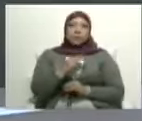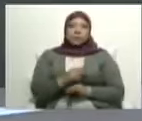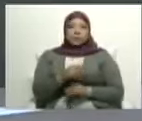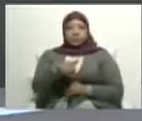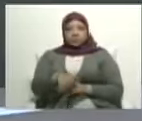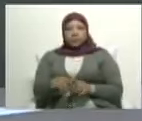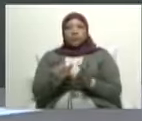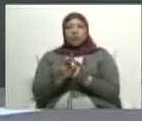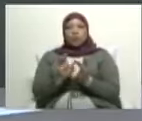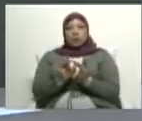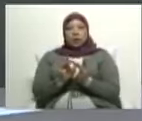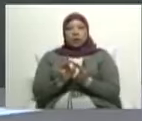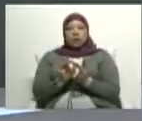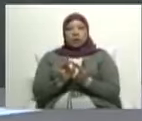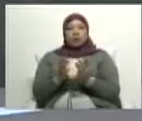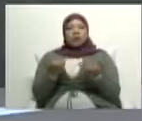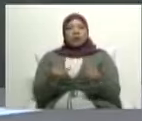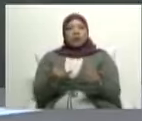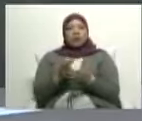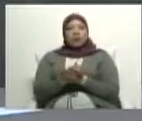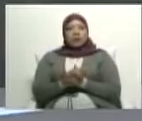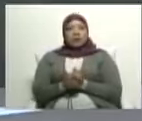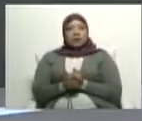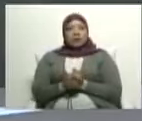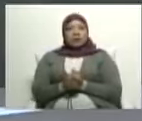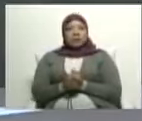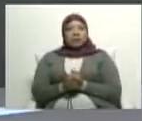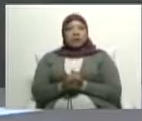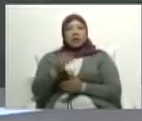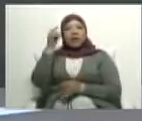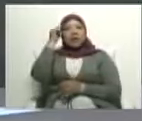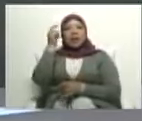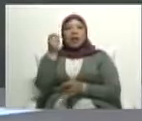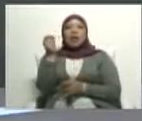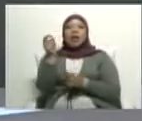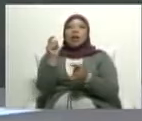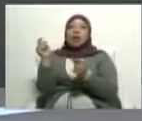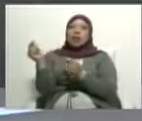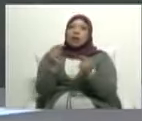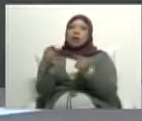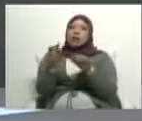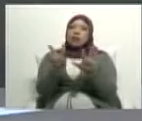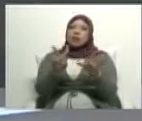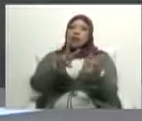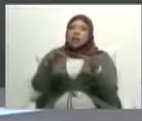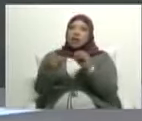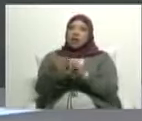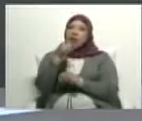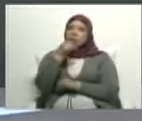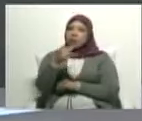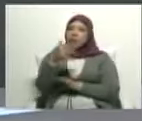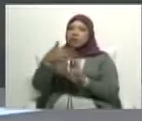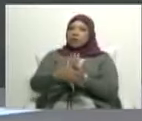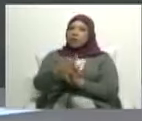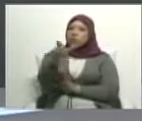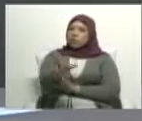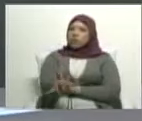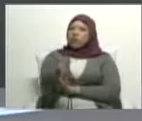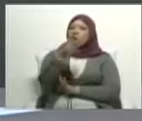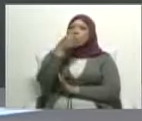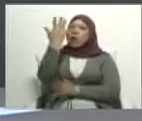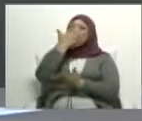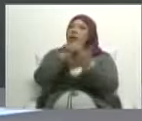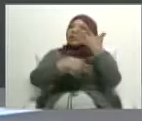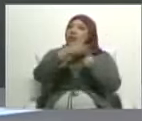A esta hora nosotros vamos a conectarnos con el diálogo sobre las siete transformaciones. Delcy Rodríguez,